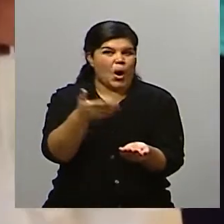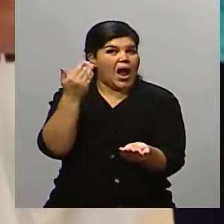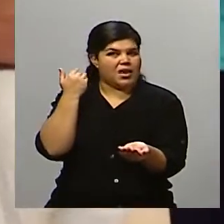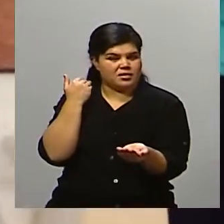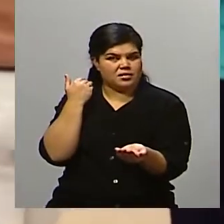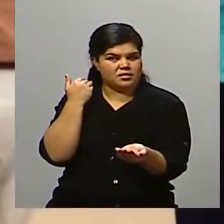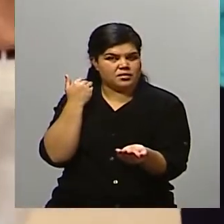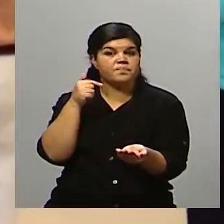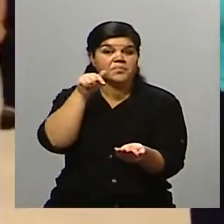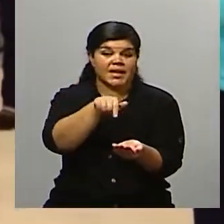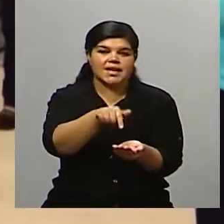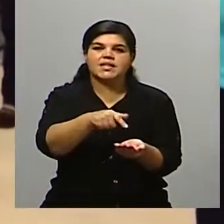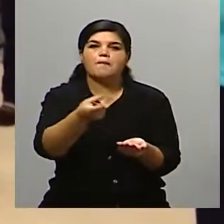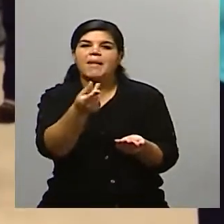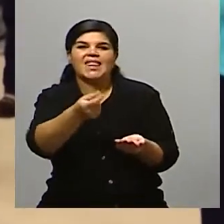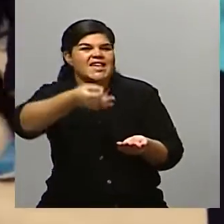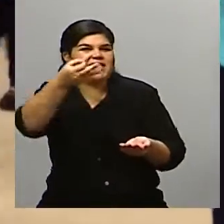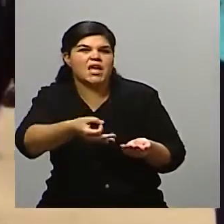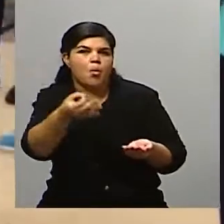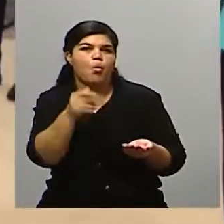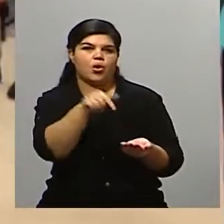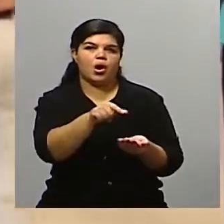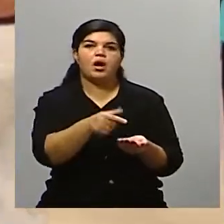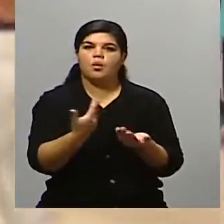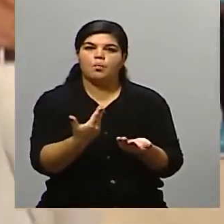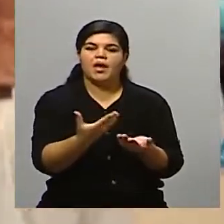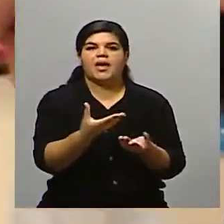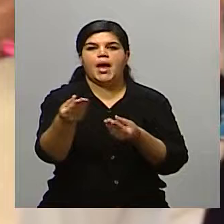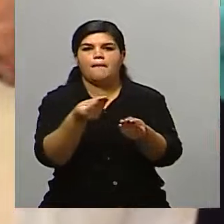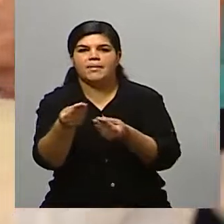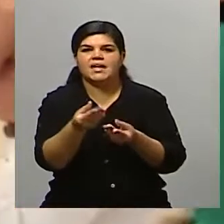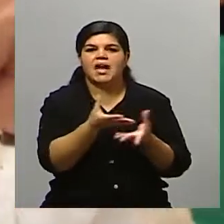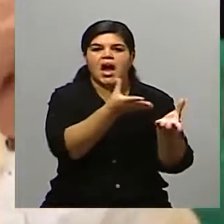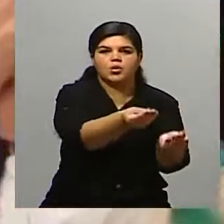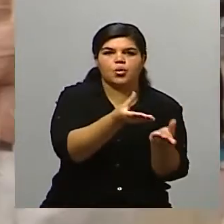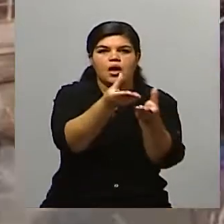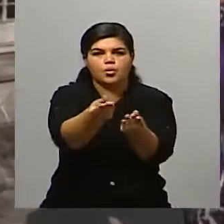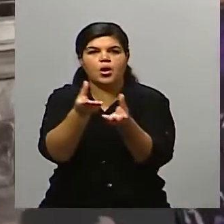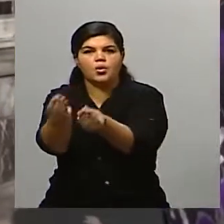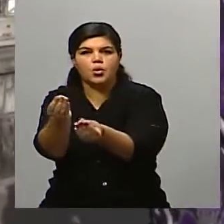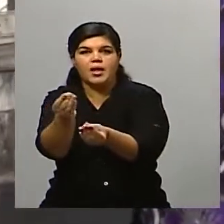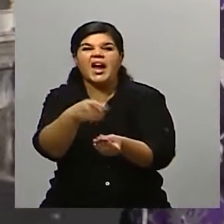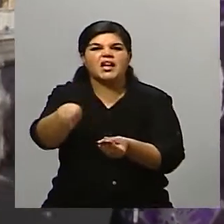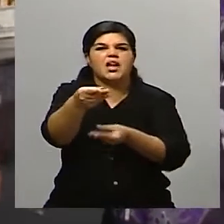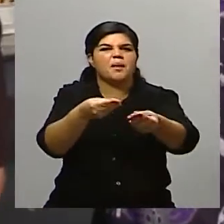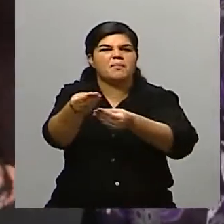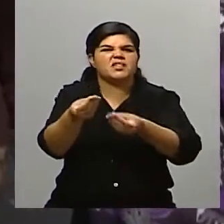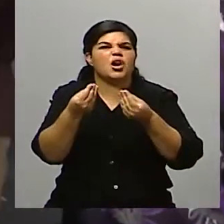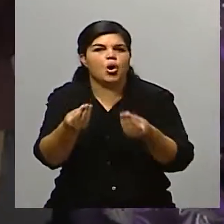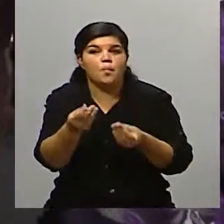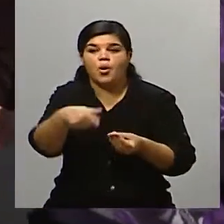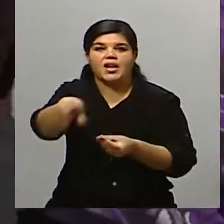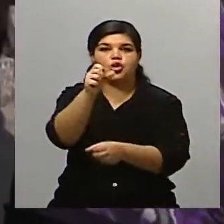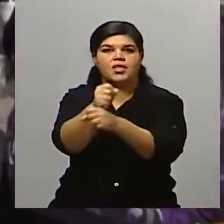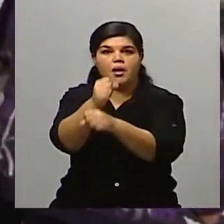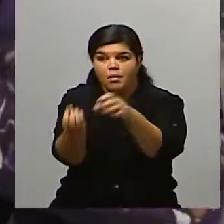sino que también ese Fondo de Garantía de Sustentabilidad sirvió para ayudar a un montón de empresas argentinas que generaban puestos de trabajo y por otro lado